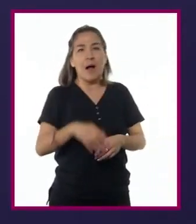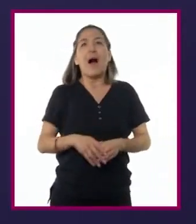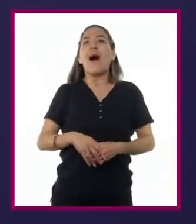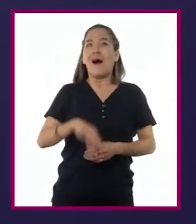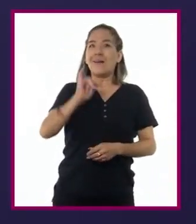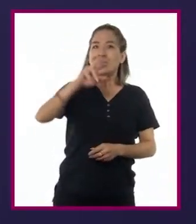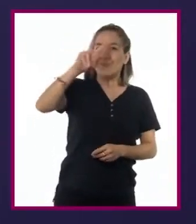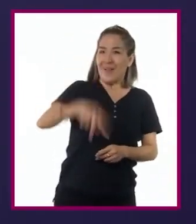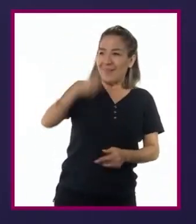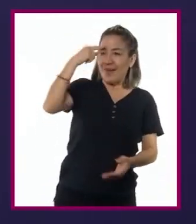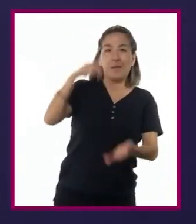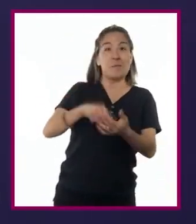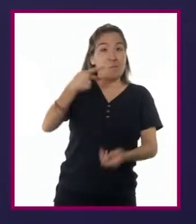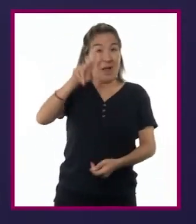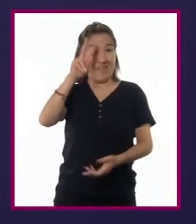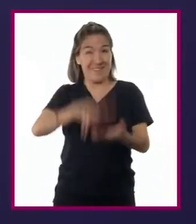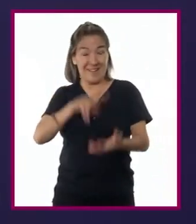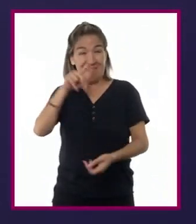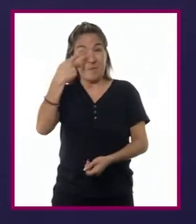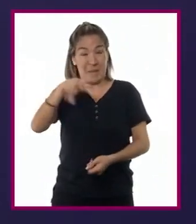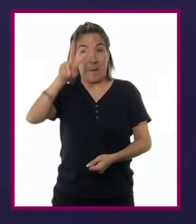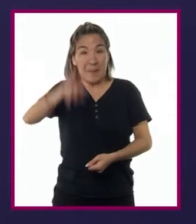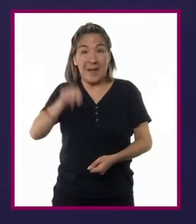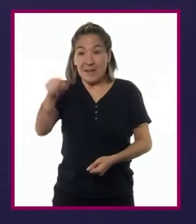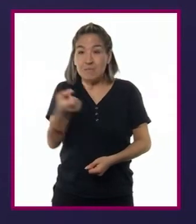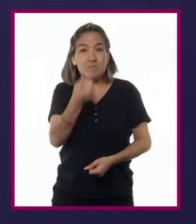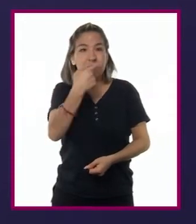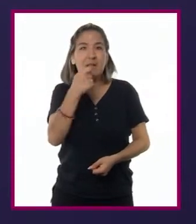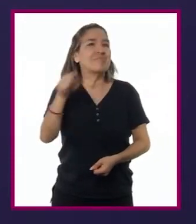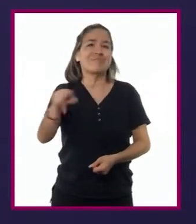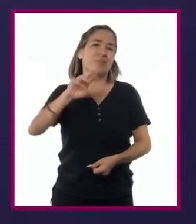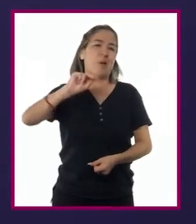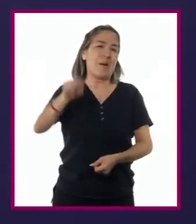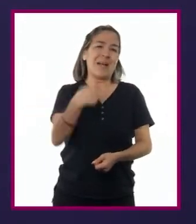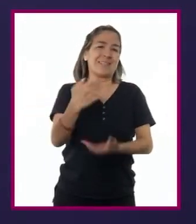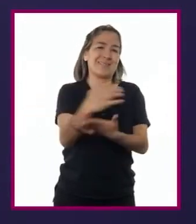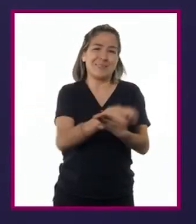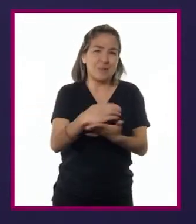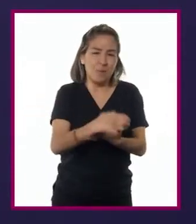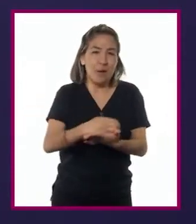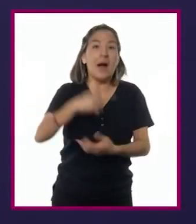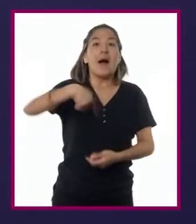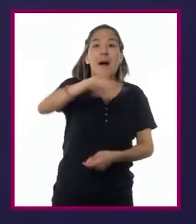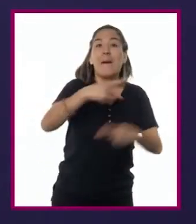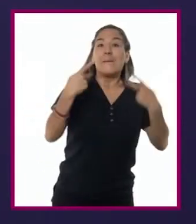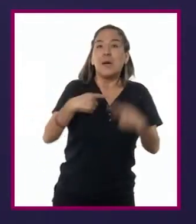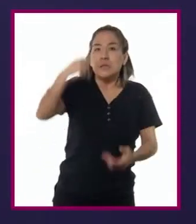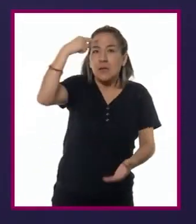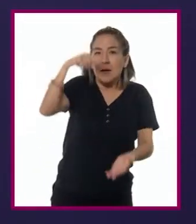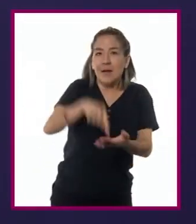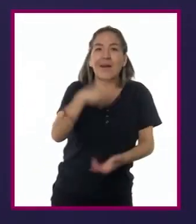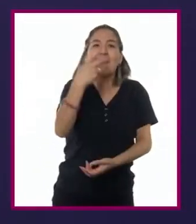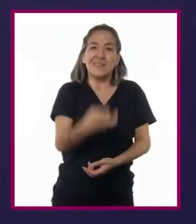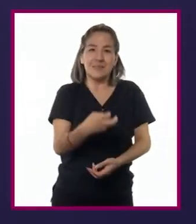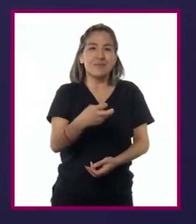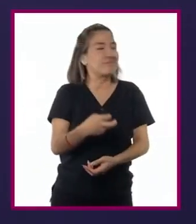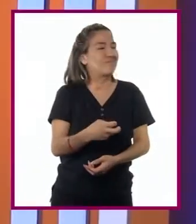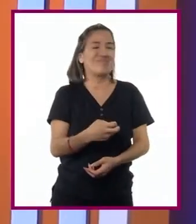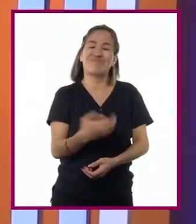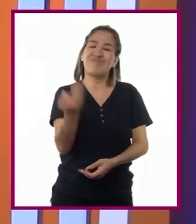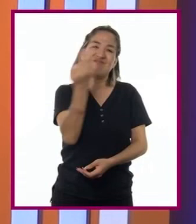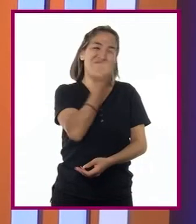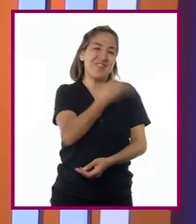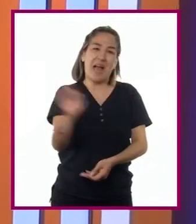fluido magnético, ni a los métodos empleados. De ahí que muchas personas lo consideran un